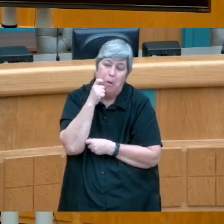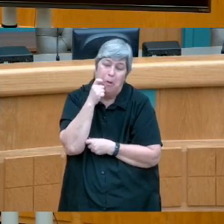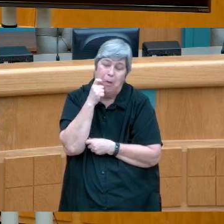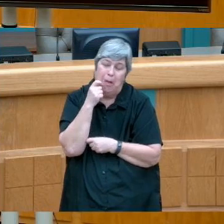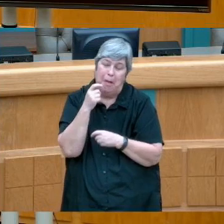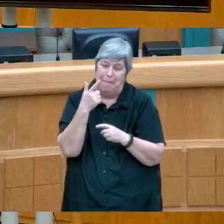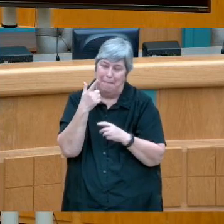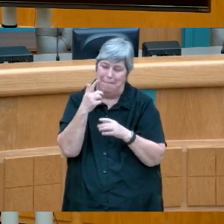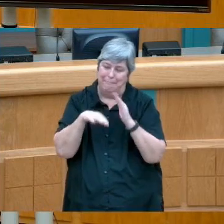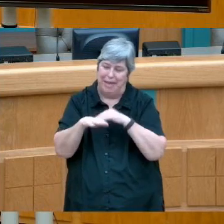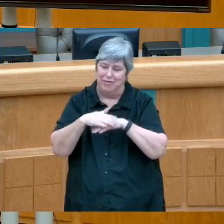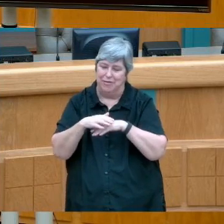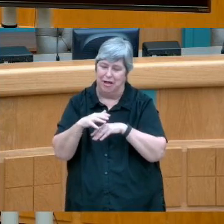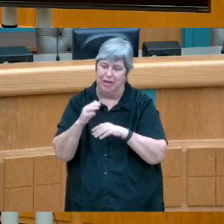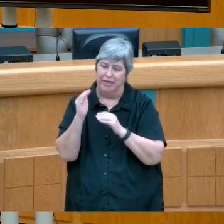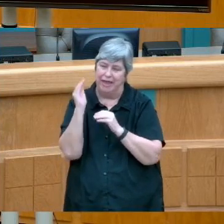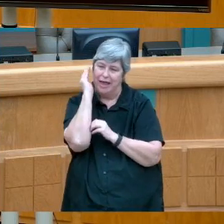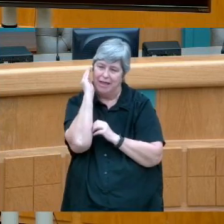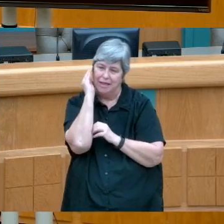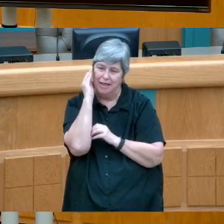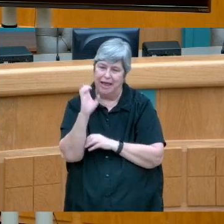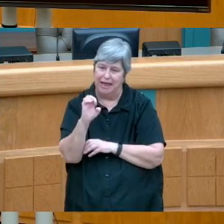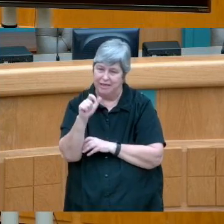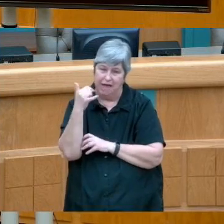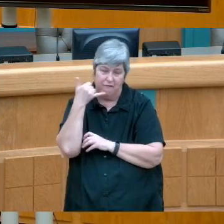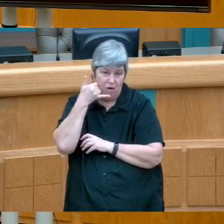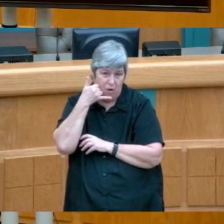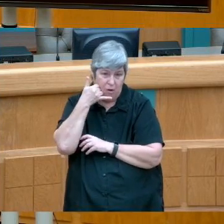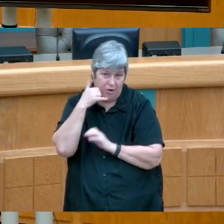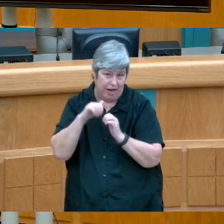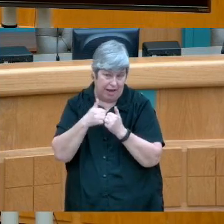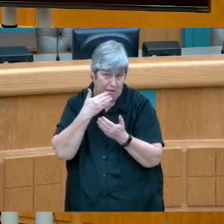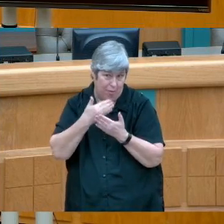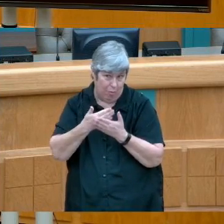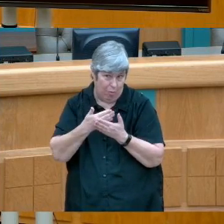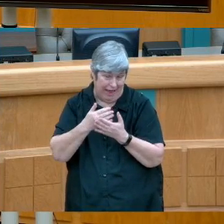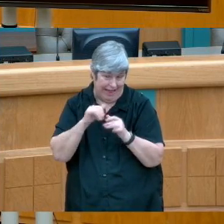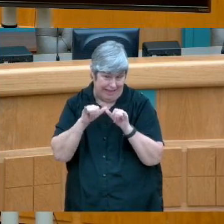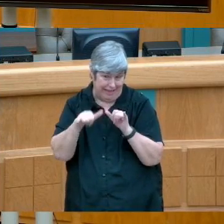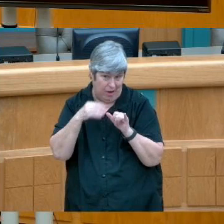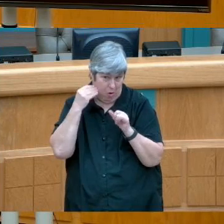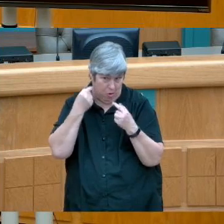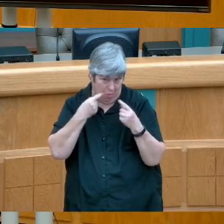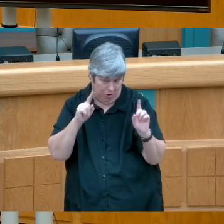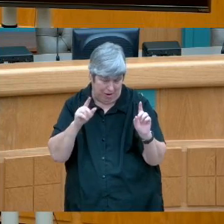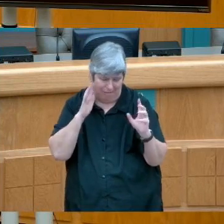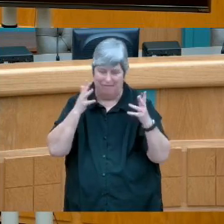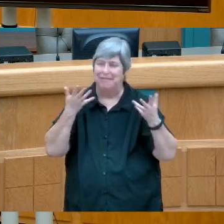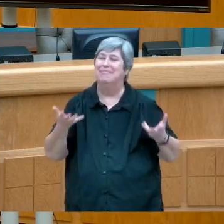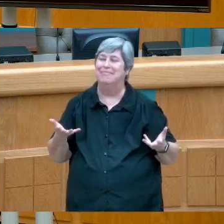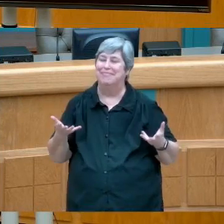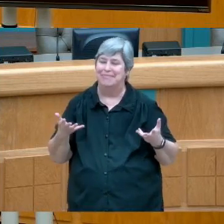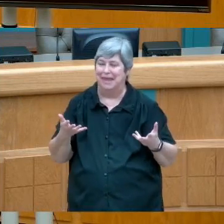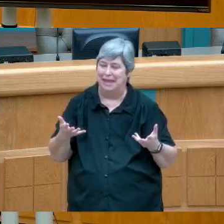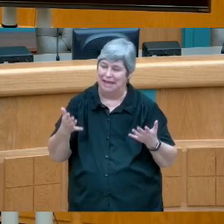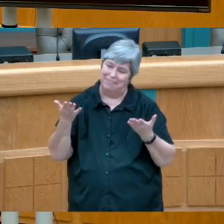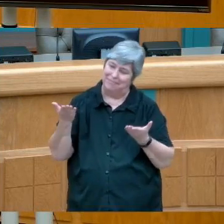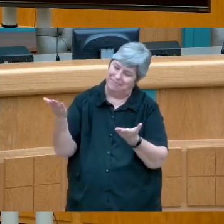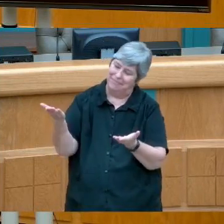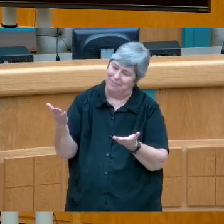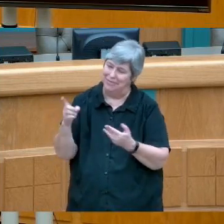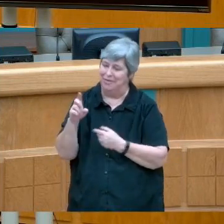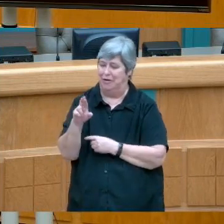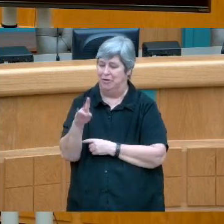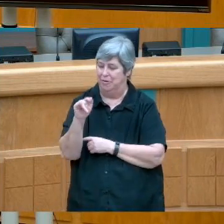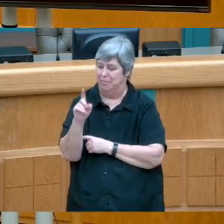phones, and that quantifies how well this stay-at-home is working. And so I'm going to leave my colleague, Dr.